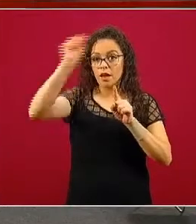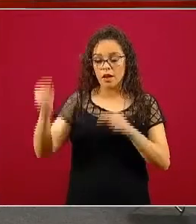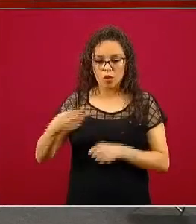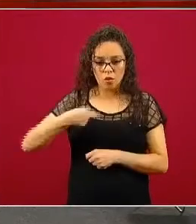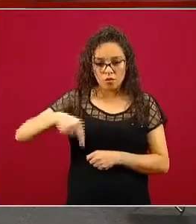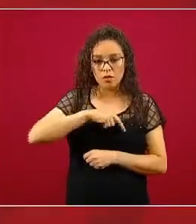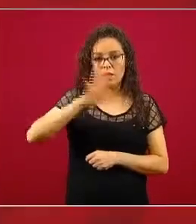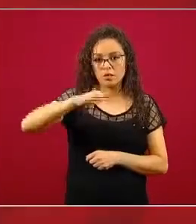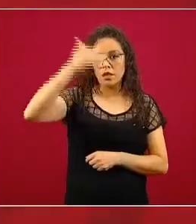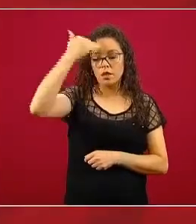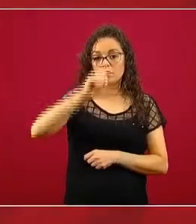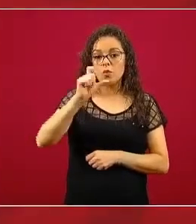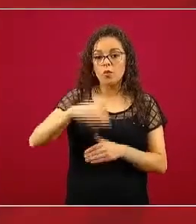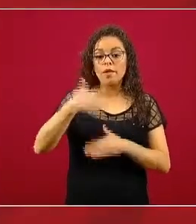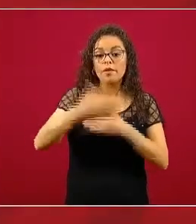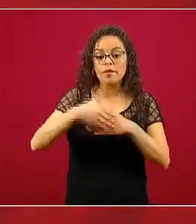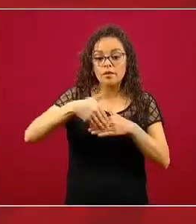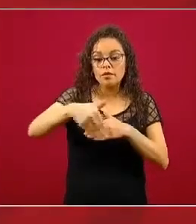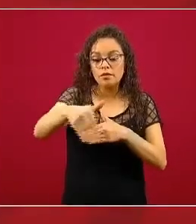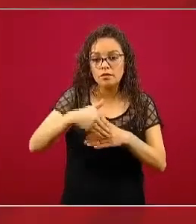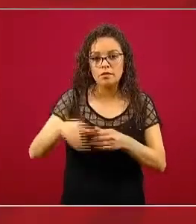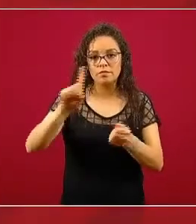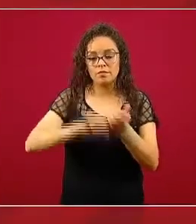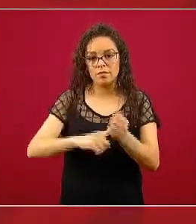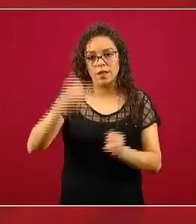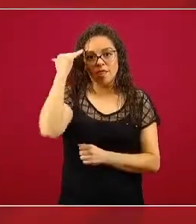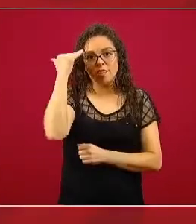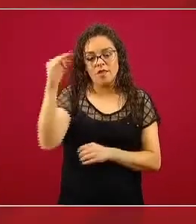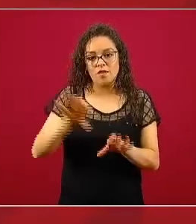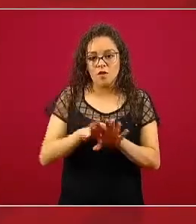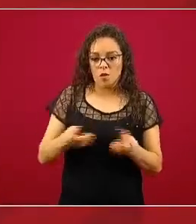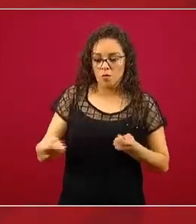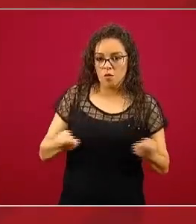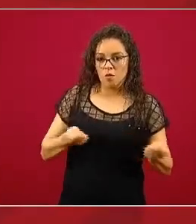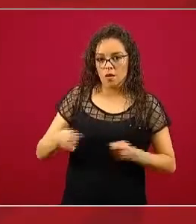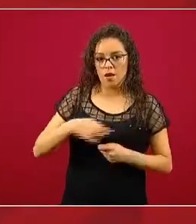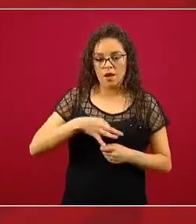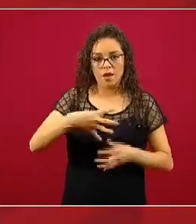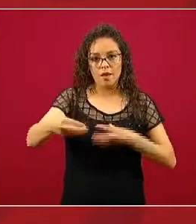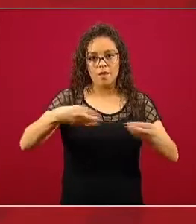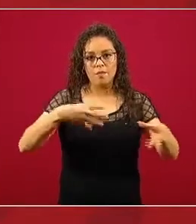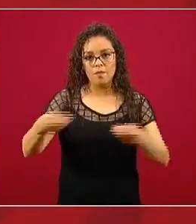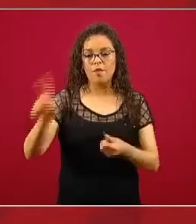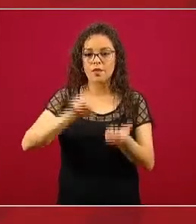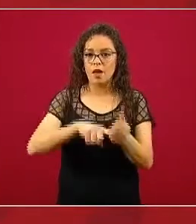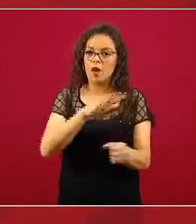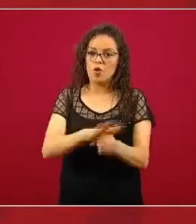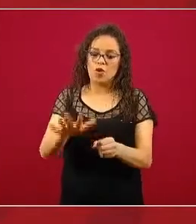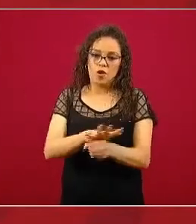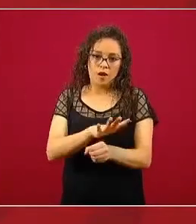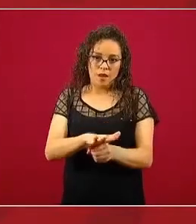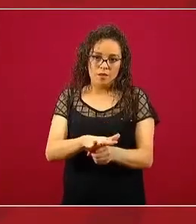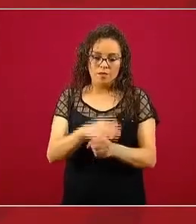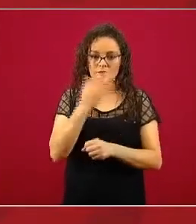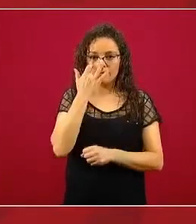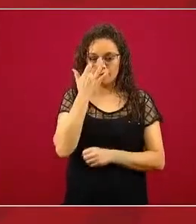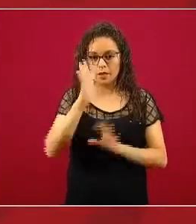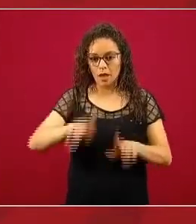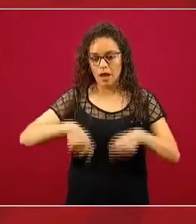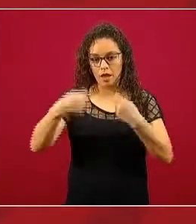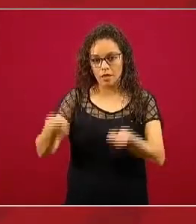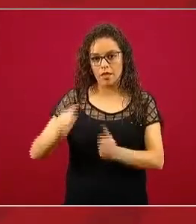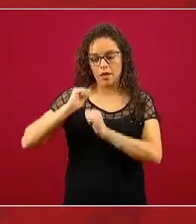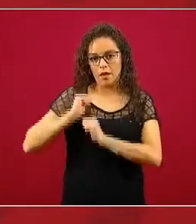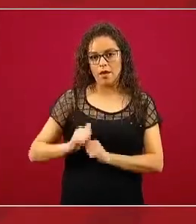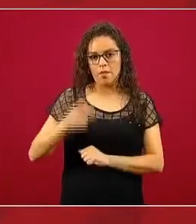empezar los retos de manejo de la epidemia localmente, y se han designado personas,